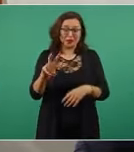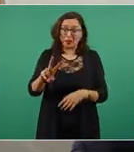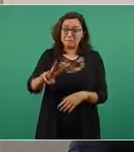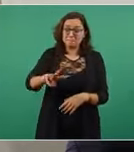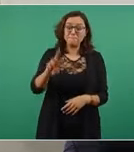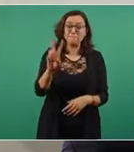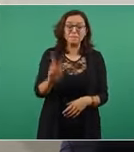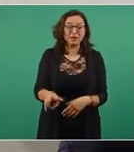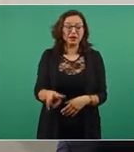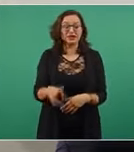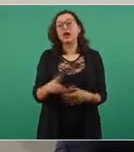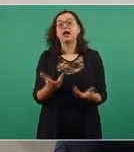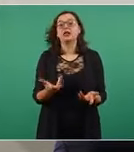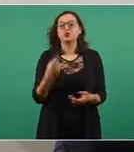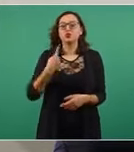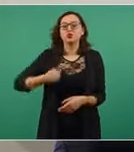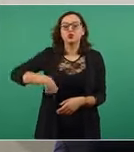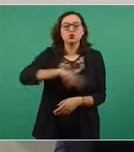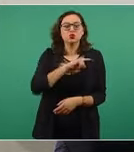lo que nosotros estamos